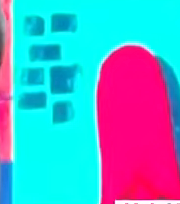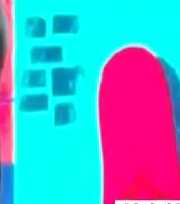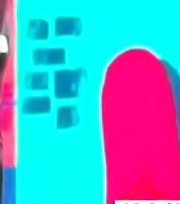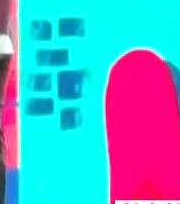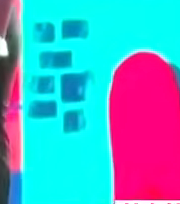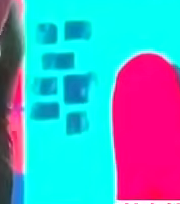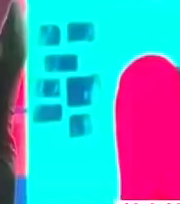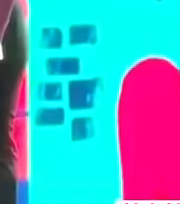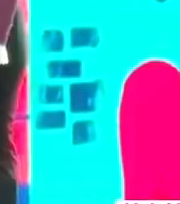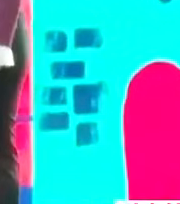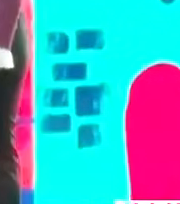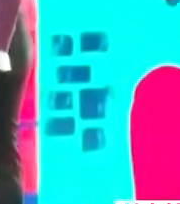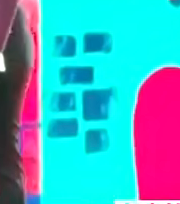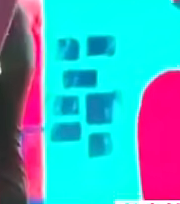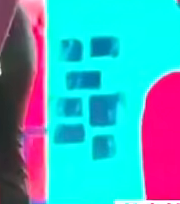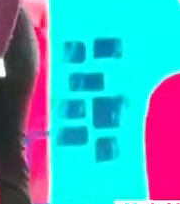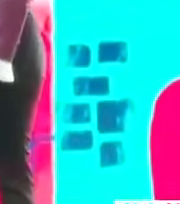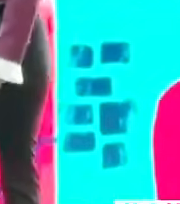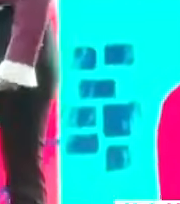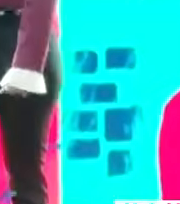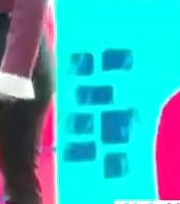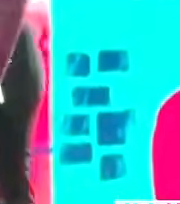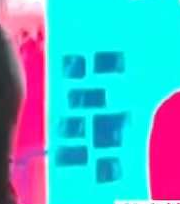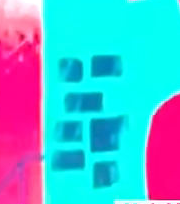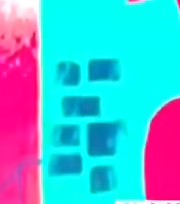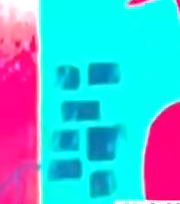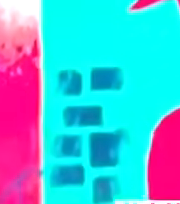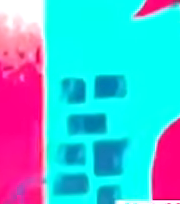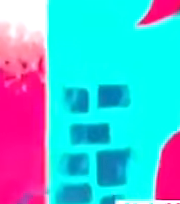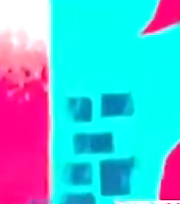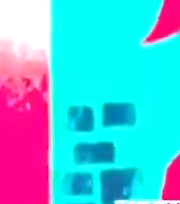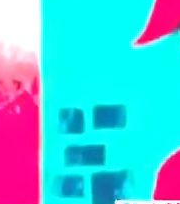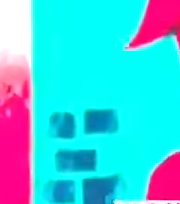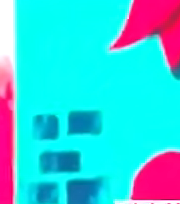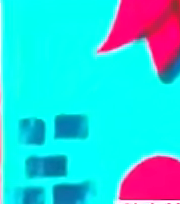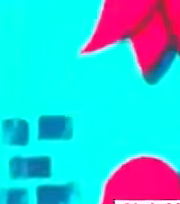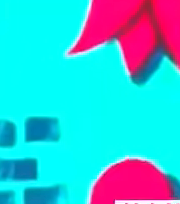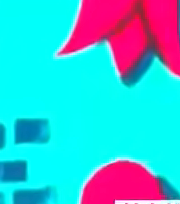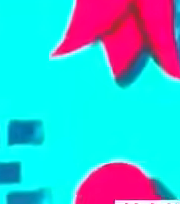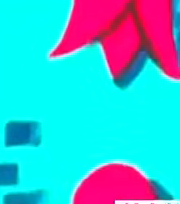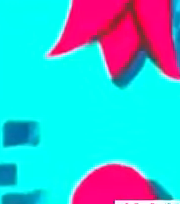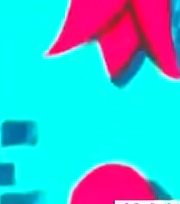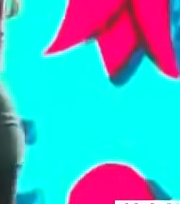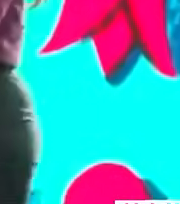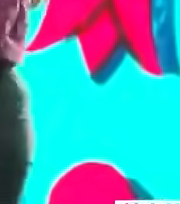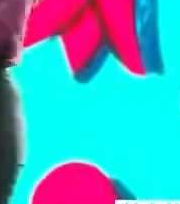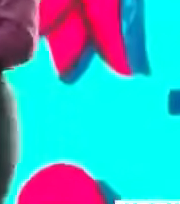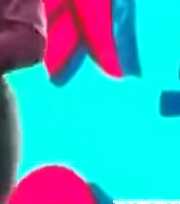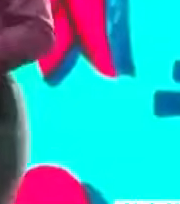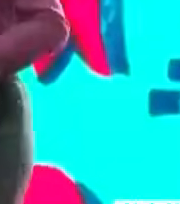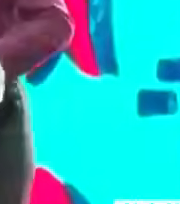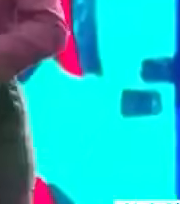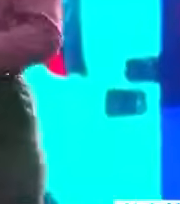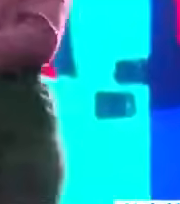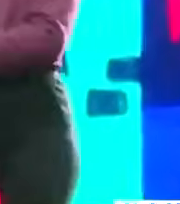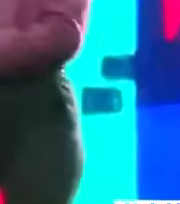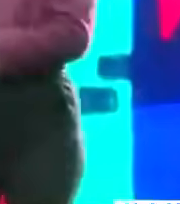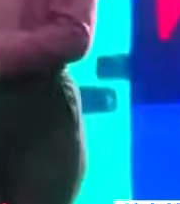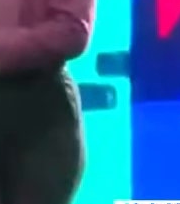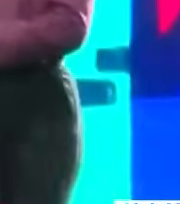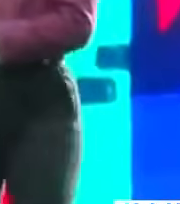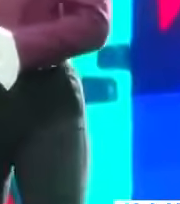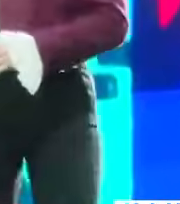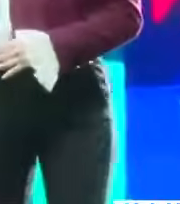lo dijo en el discurso que no podía. Ivo. Sí, Mónica, bueno, cuando entró el presidente de la